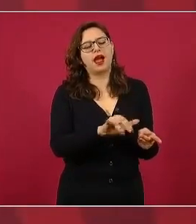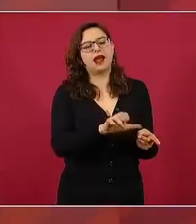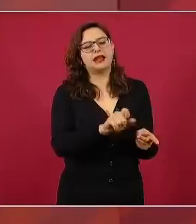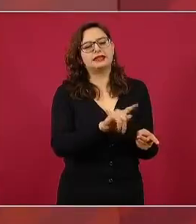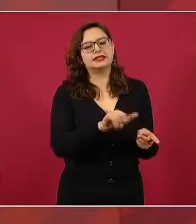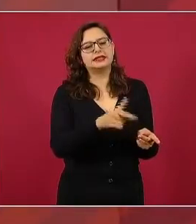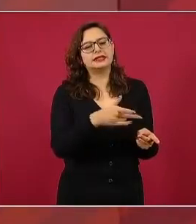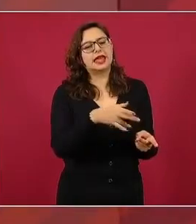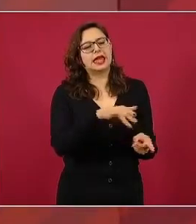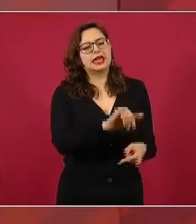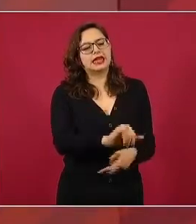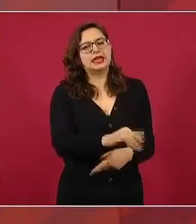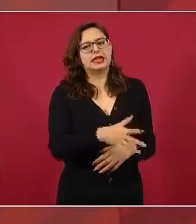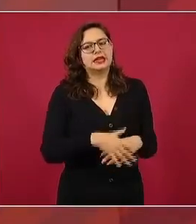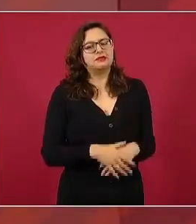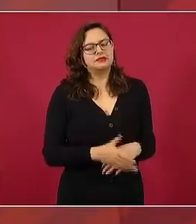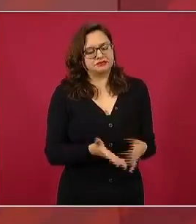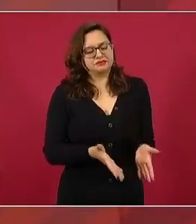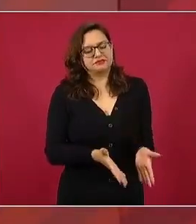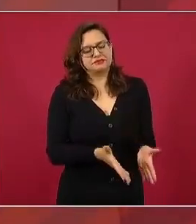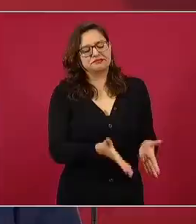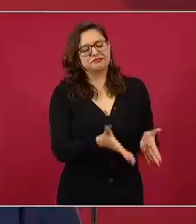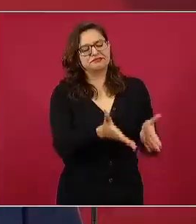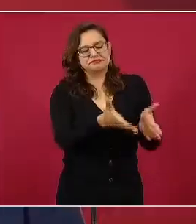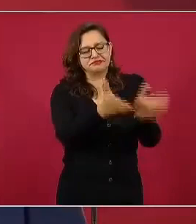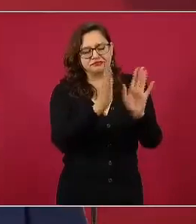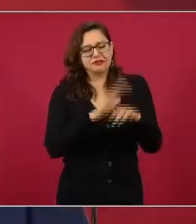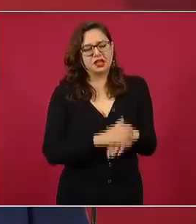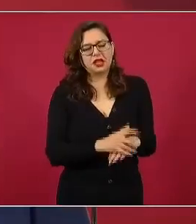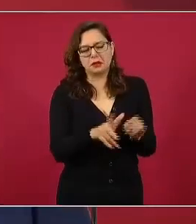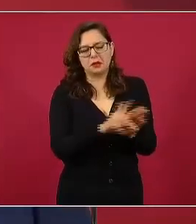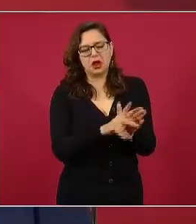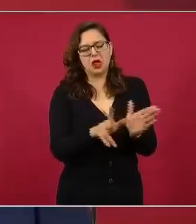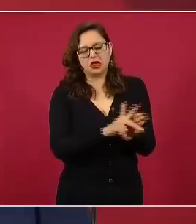Vas muy bien. El Universal.